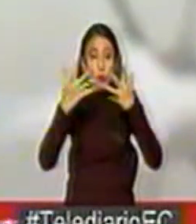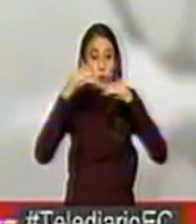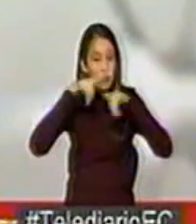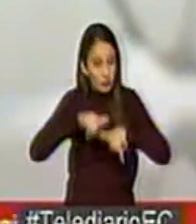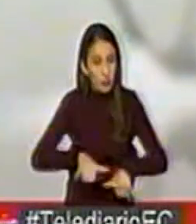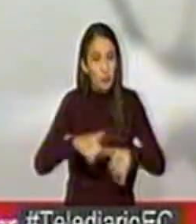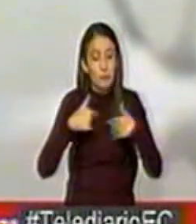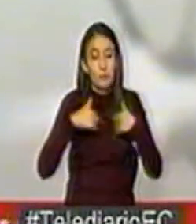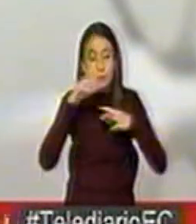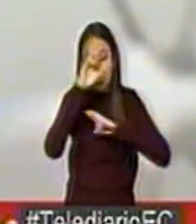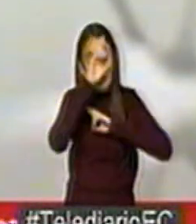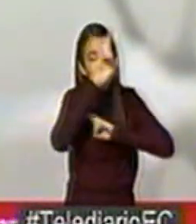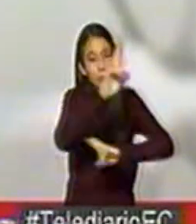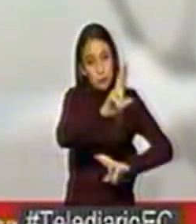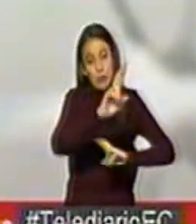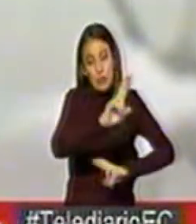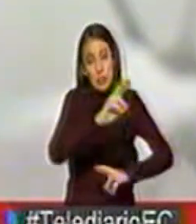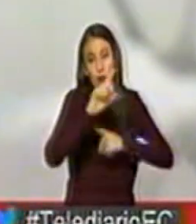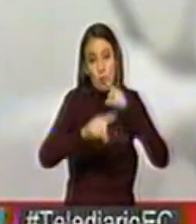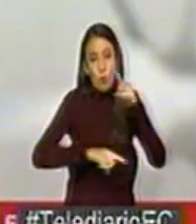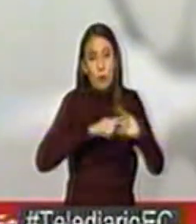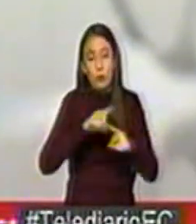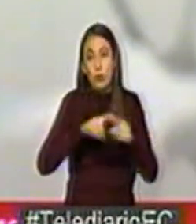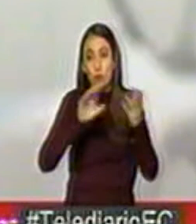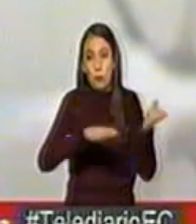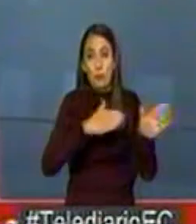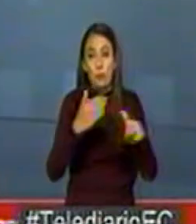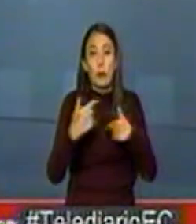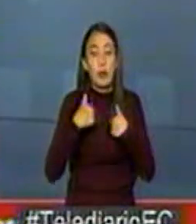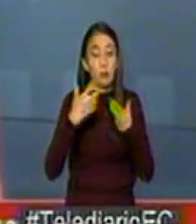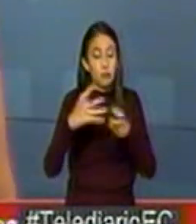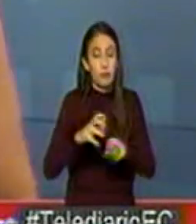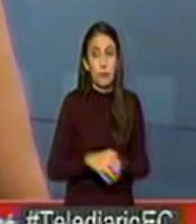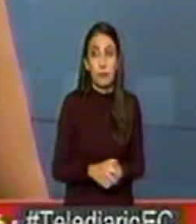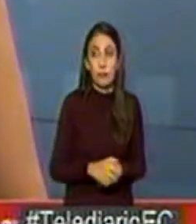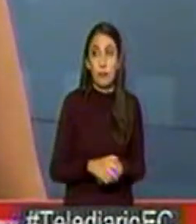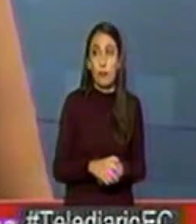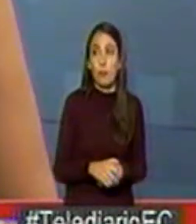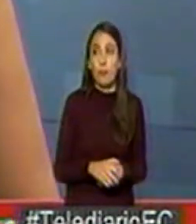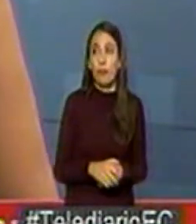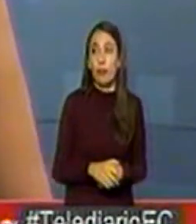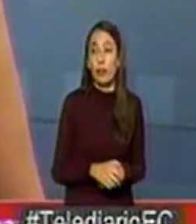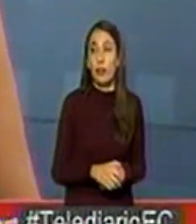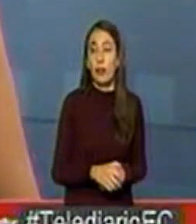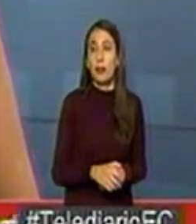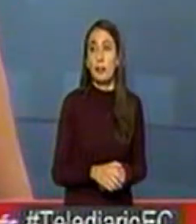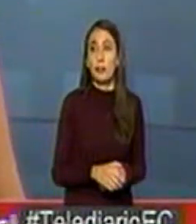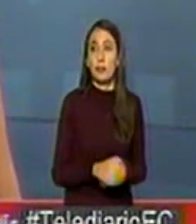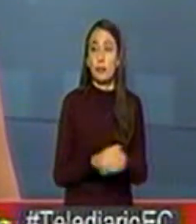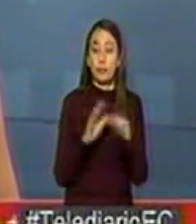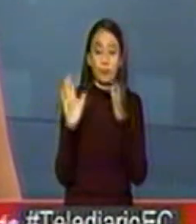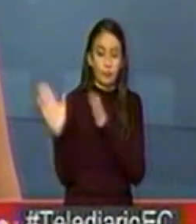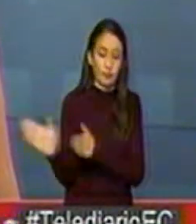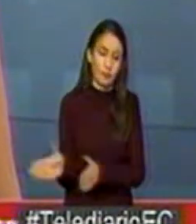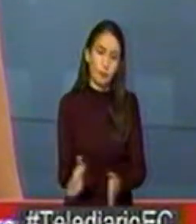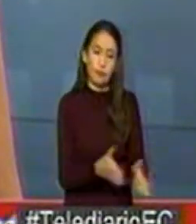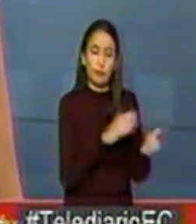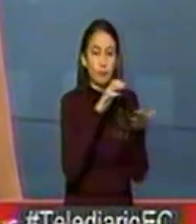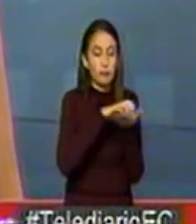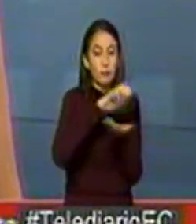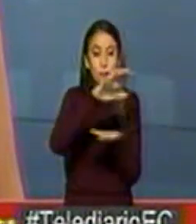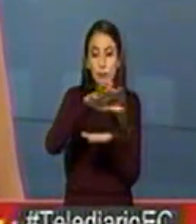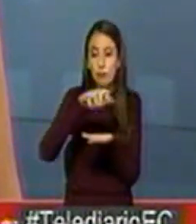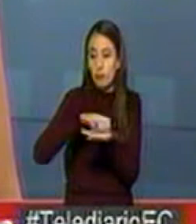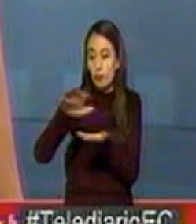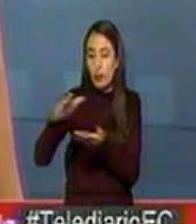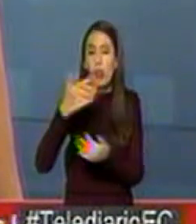donante, respeten esa condición cuando yo muera. Ahora, analizando todo el sistema que incluye el tema de la donación de órganos, ¿qué